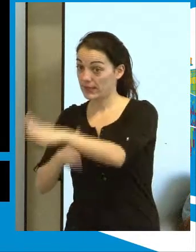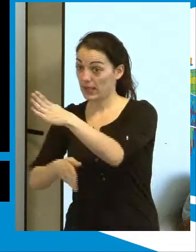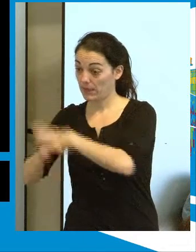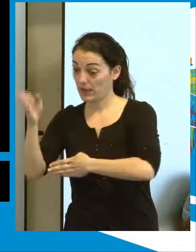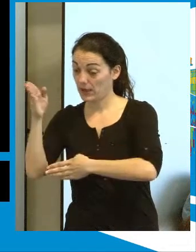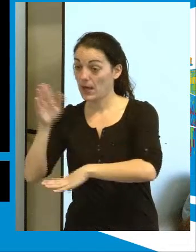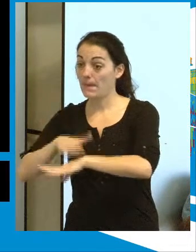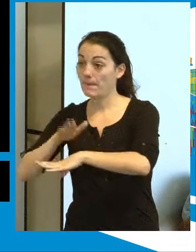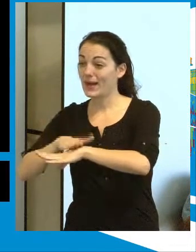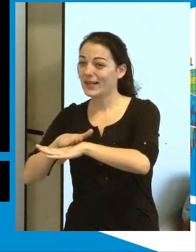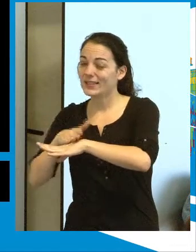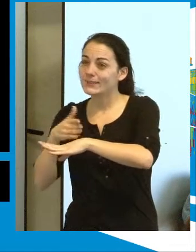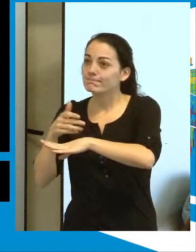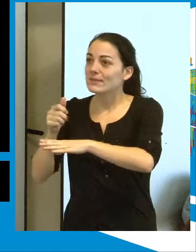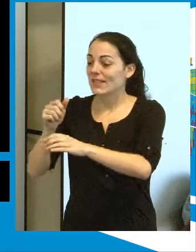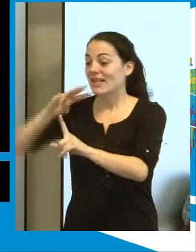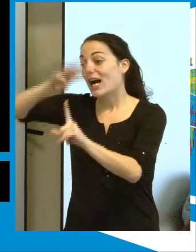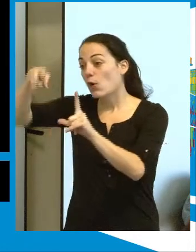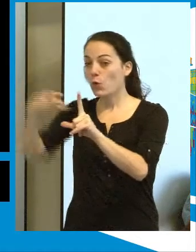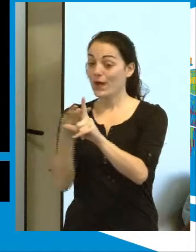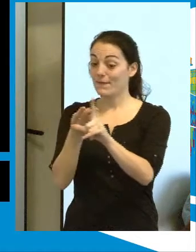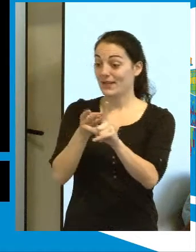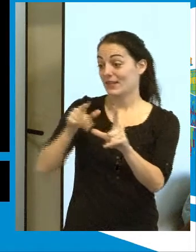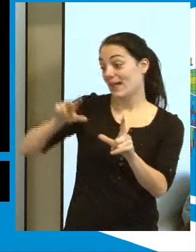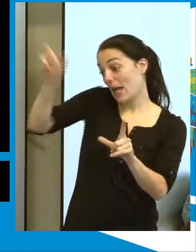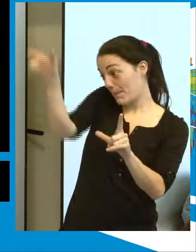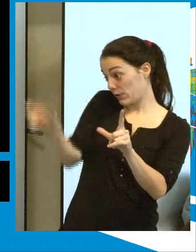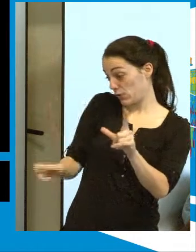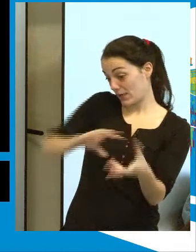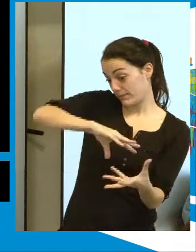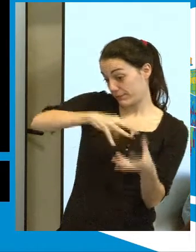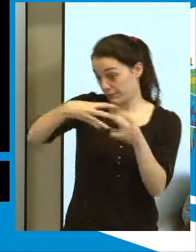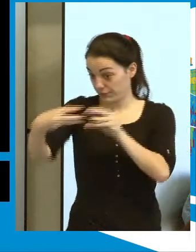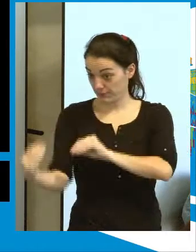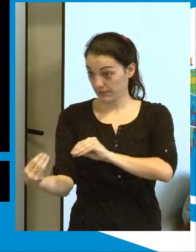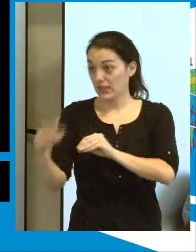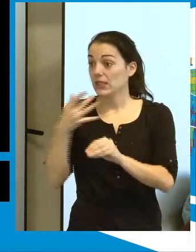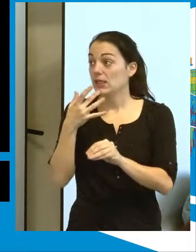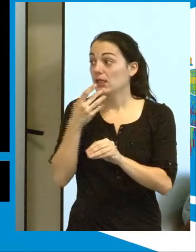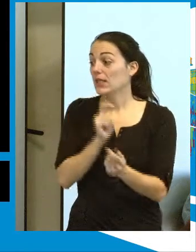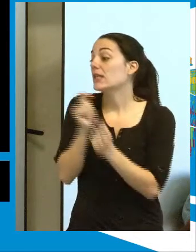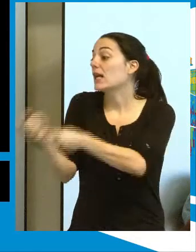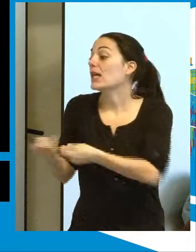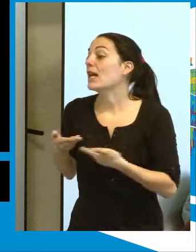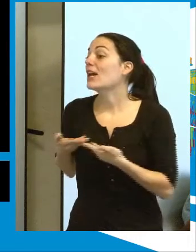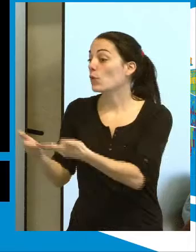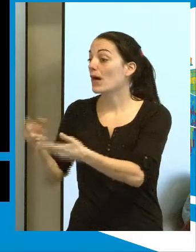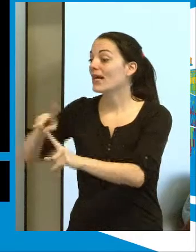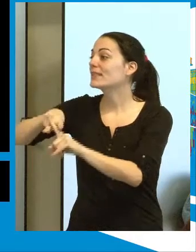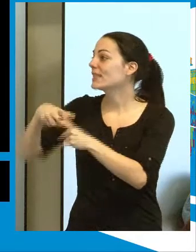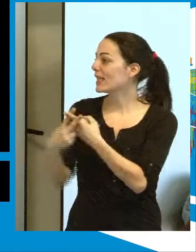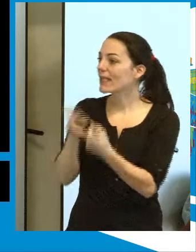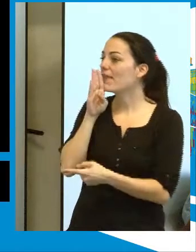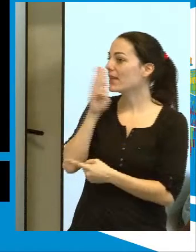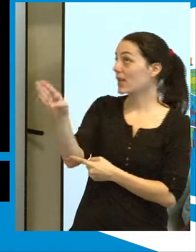que pudiera, de alguna manera, la web sea la que se adapte a la persona y le pueda proporcionar esa ayuda técnica directamente